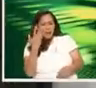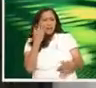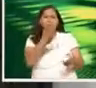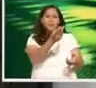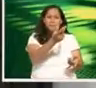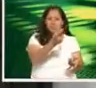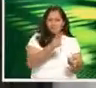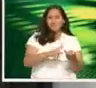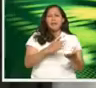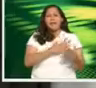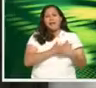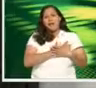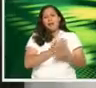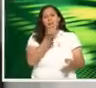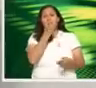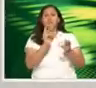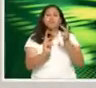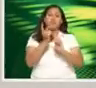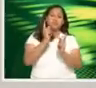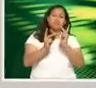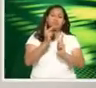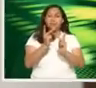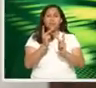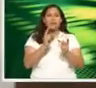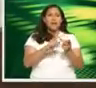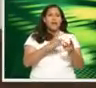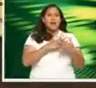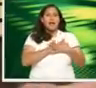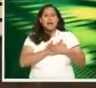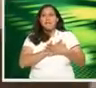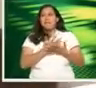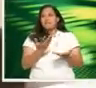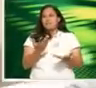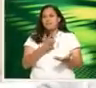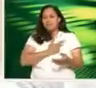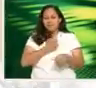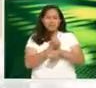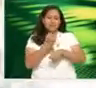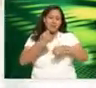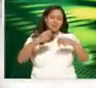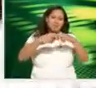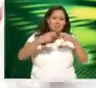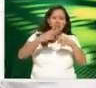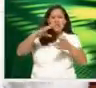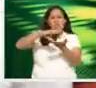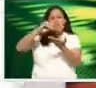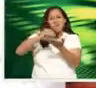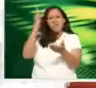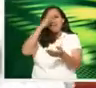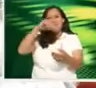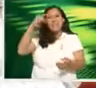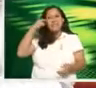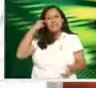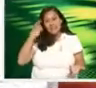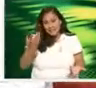los amantes de la comida vegetariana, los amantes de los tenis de imitación producidos en